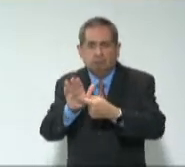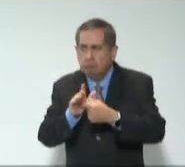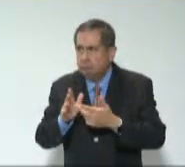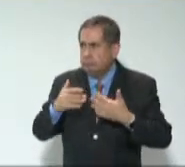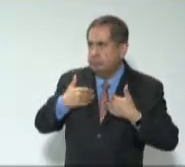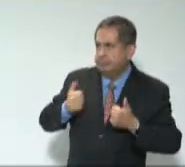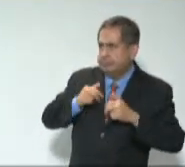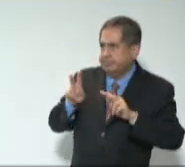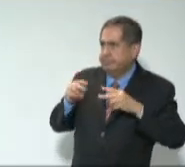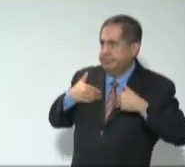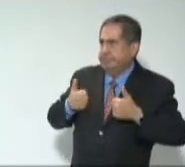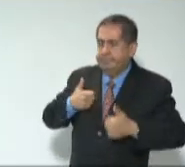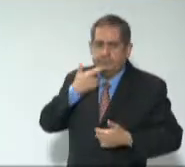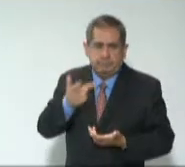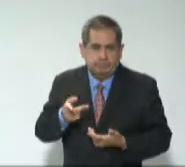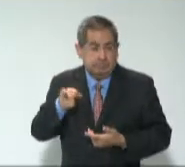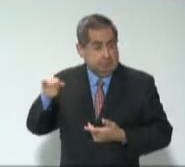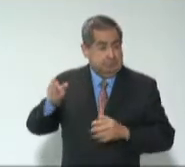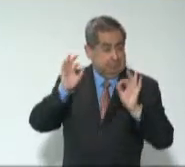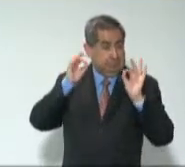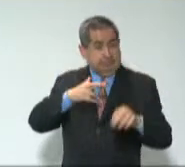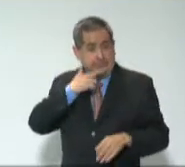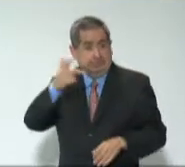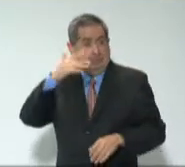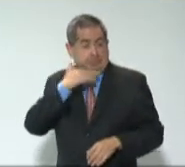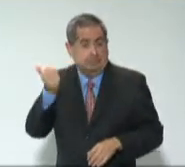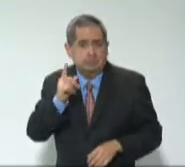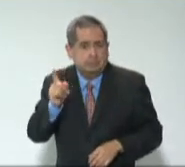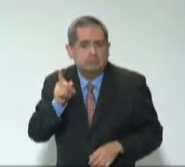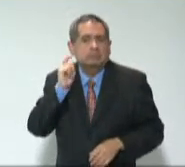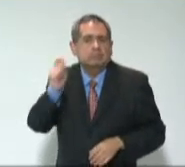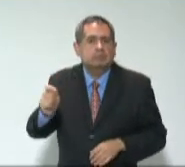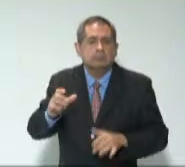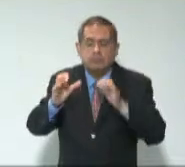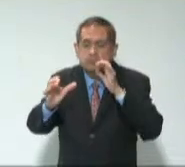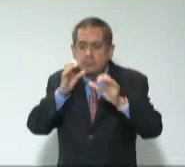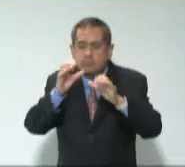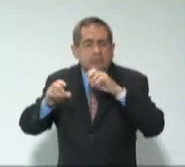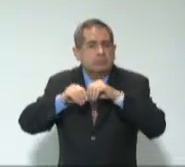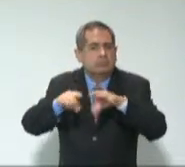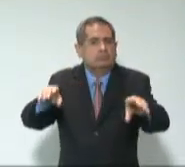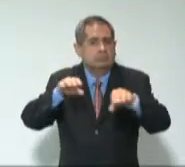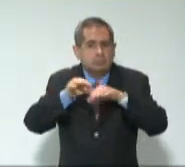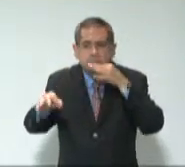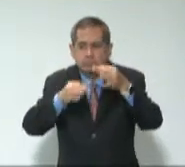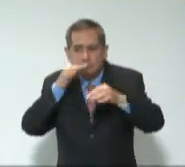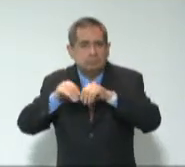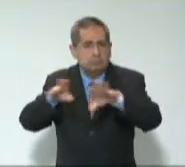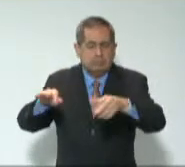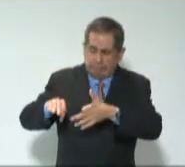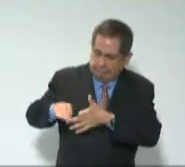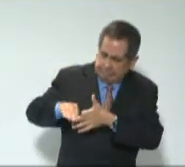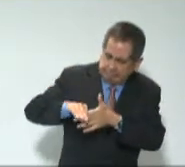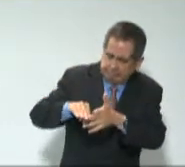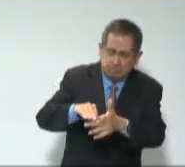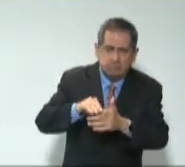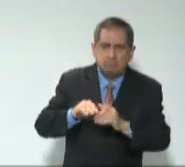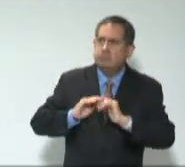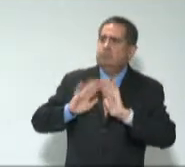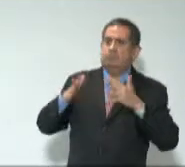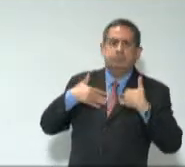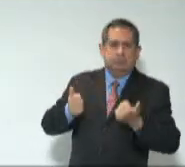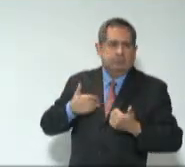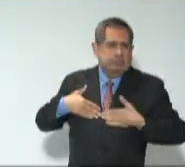aplicando mejores medidas en Alemania el tercer efecto que quería señalar Es que la la publicación de de de